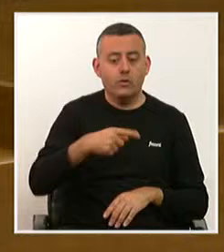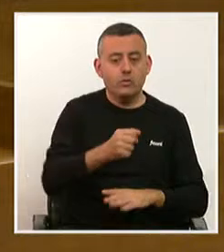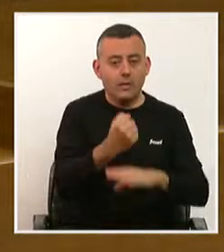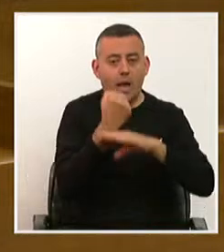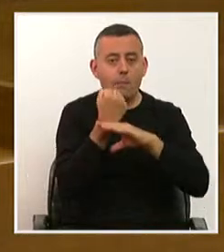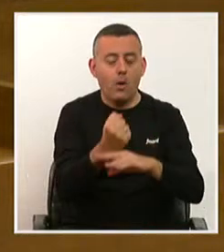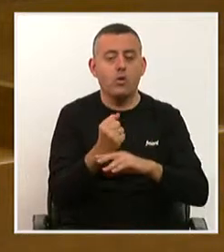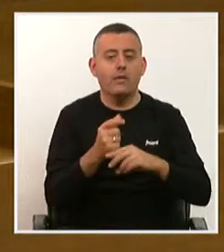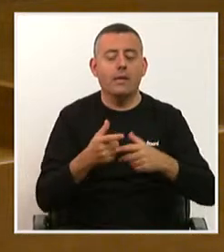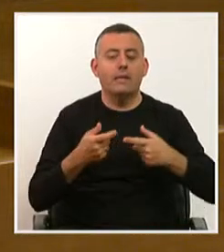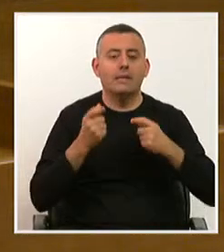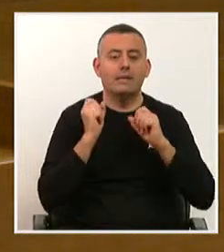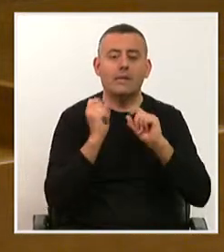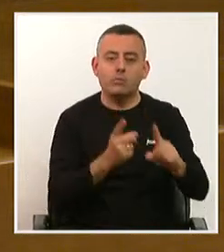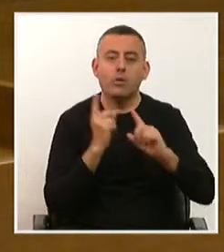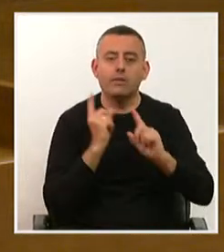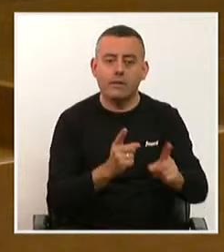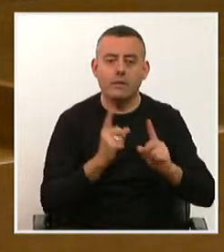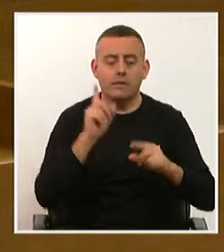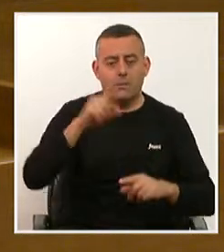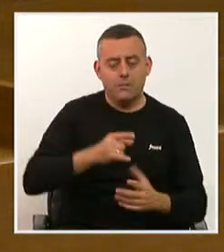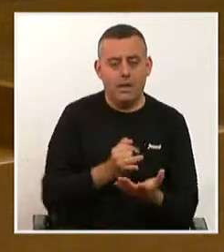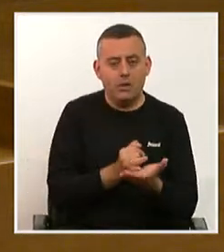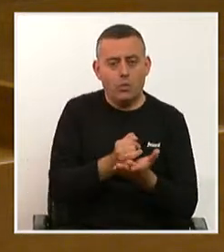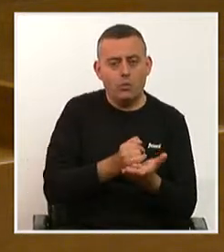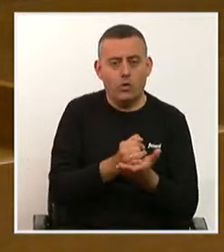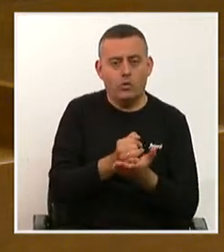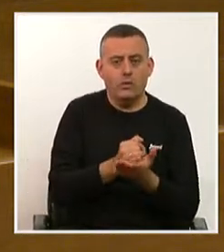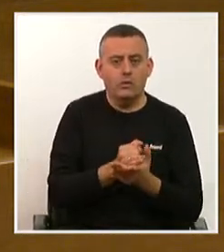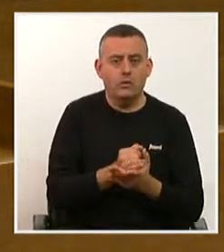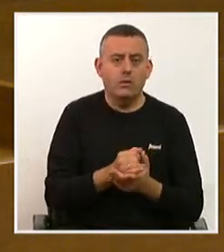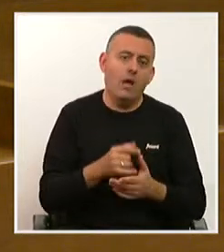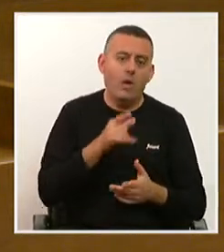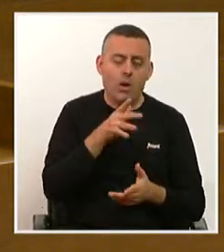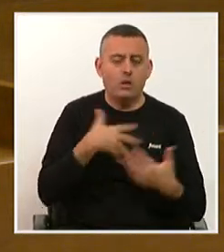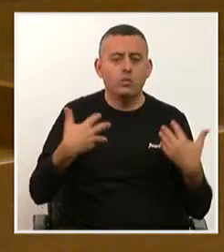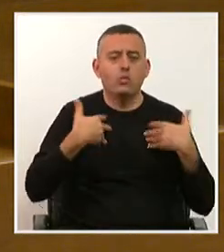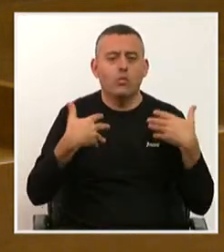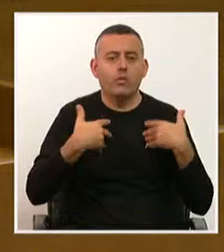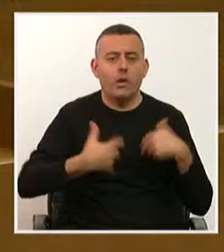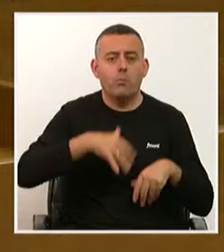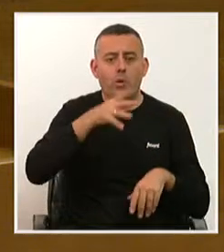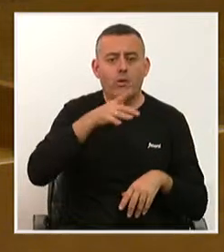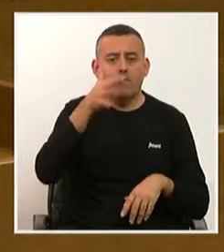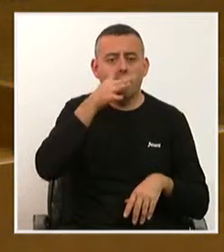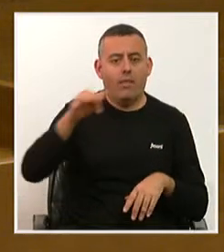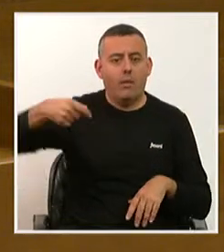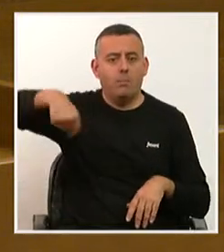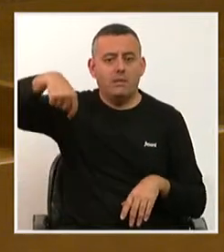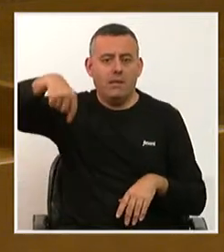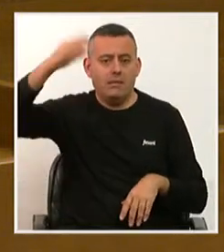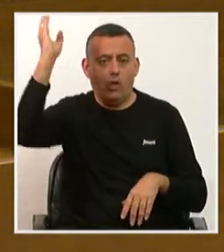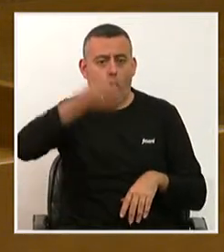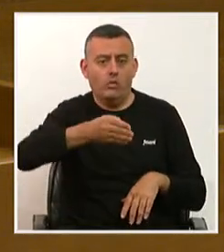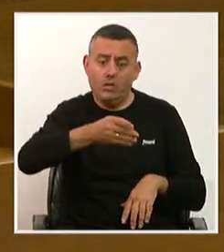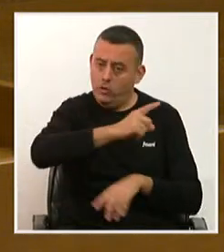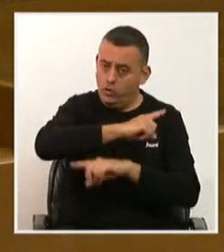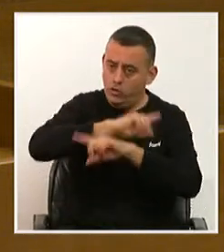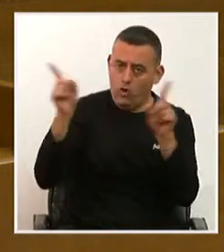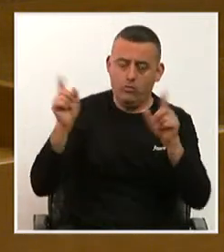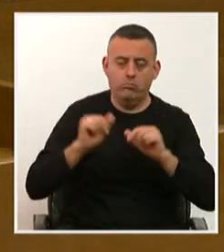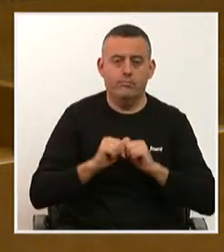agricultores no vamos a permitir que seáis el chivo expiatorio del señor macrón y todo nuestro apoyo a las